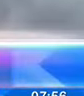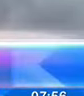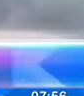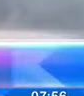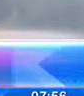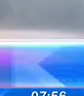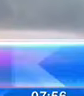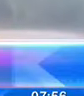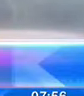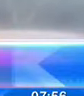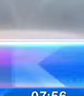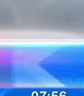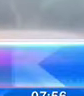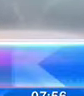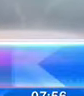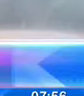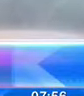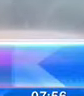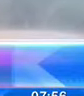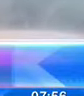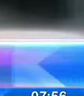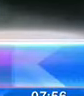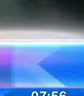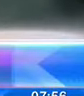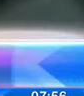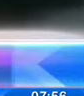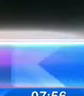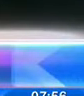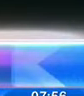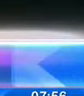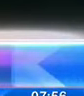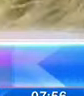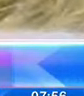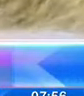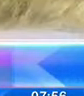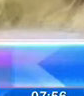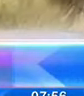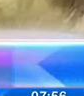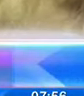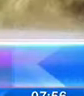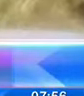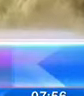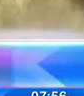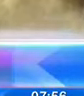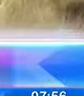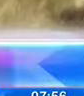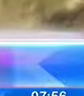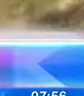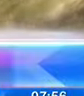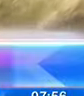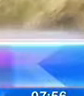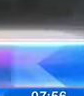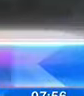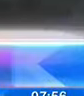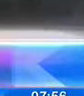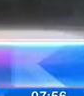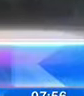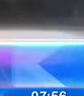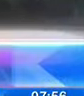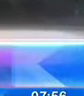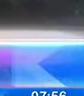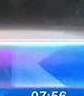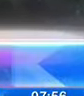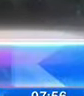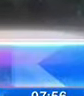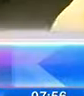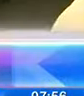novedades con el objetivo de precautelar la Seguridad Ciudadana el municipio de Quito end la realización de fogatas de aeros en